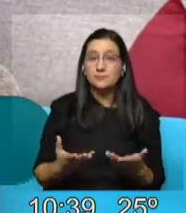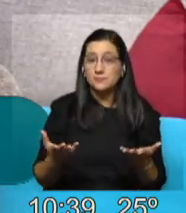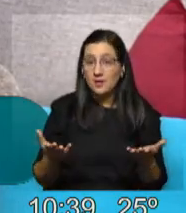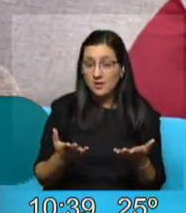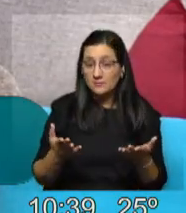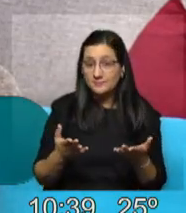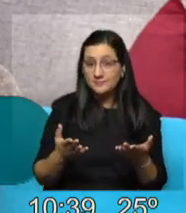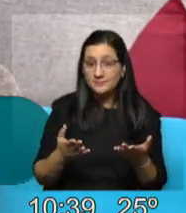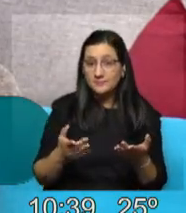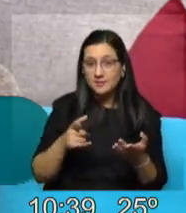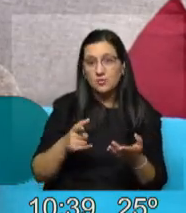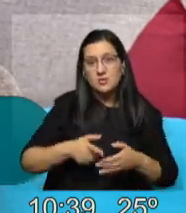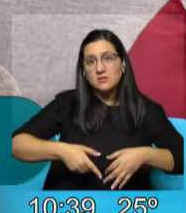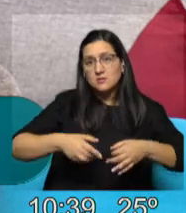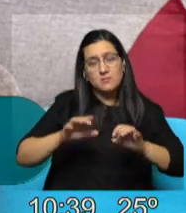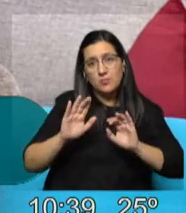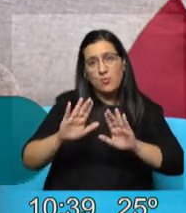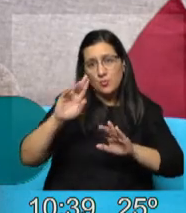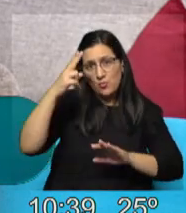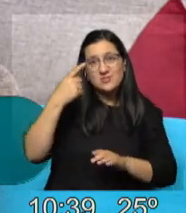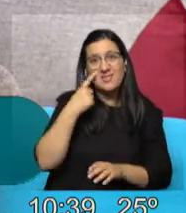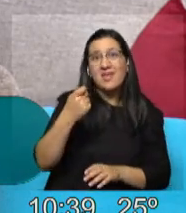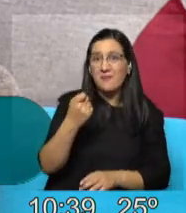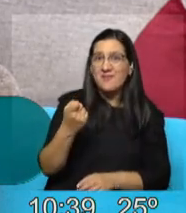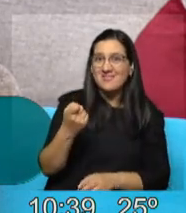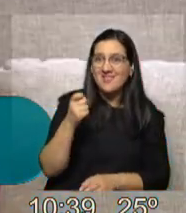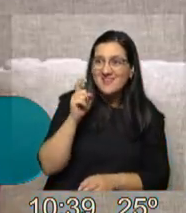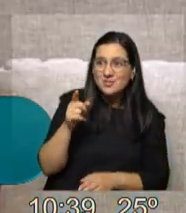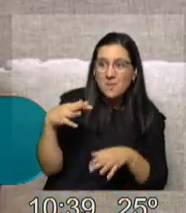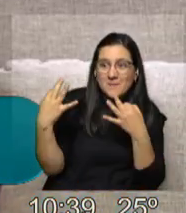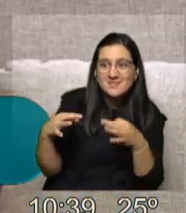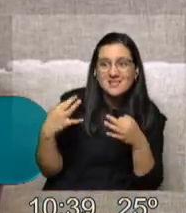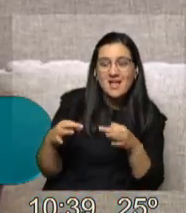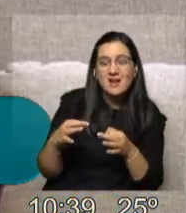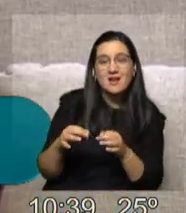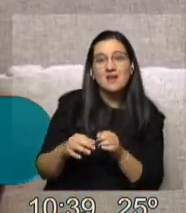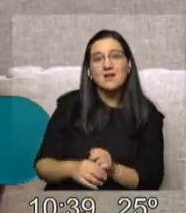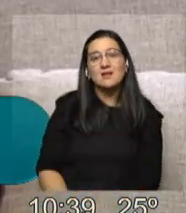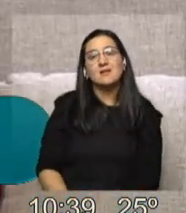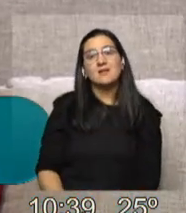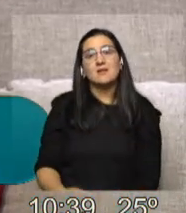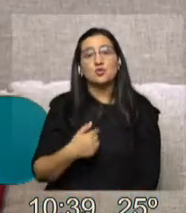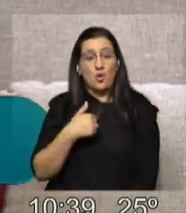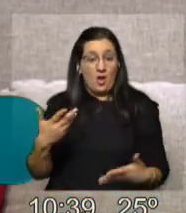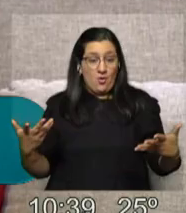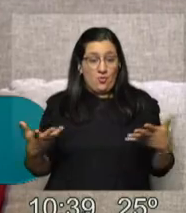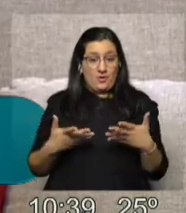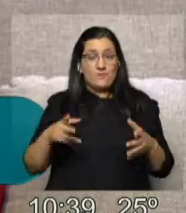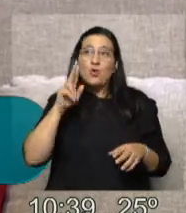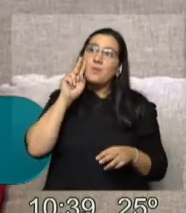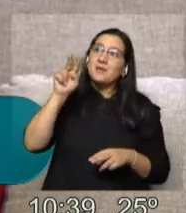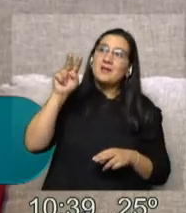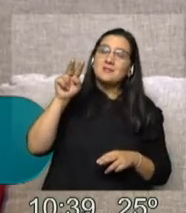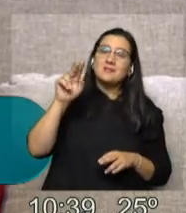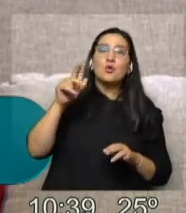es un toque estrictamente uruguayo y se nota, sí, ese toque. Pero no vas a extrañar, porque yo ahora vos los mirás y más